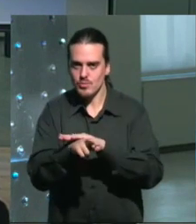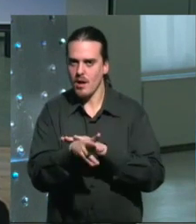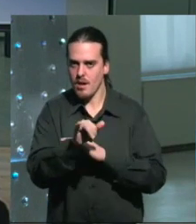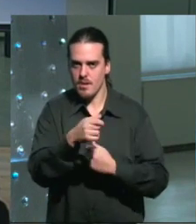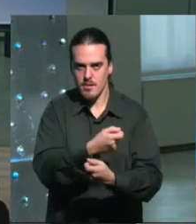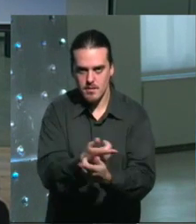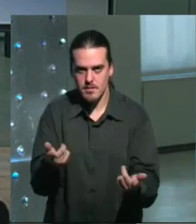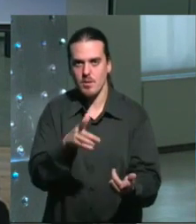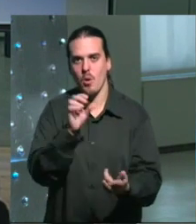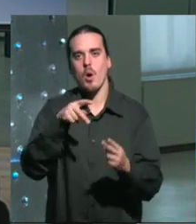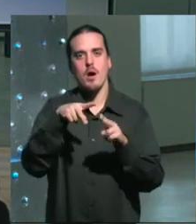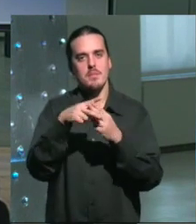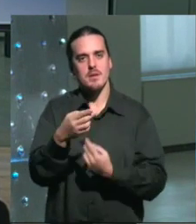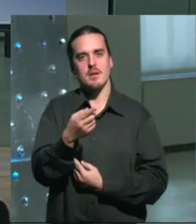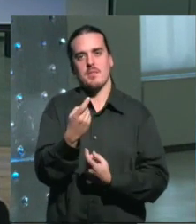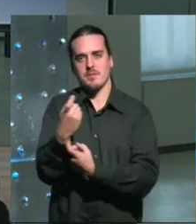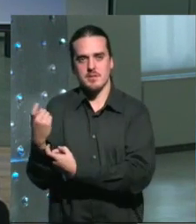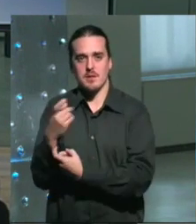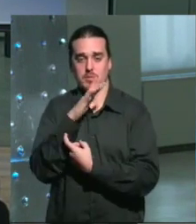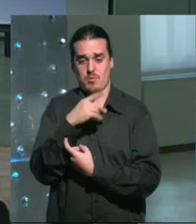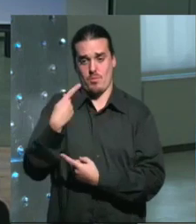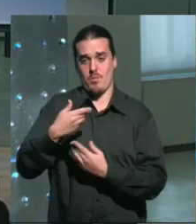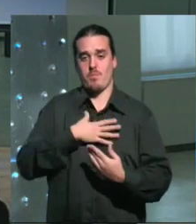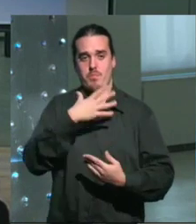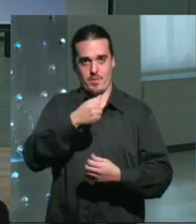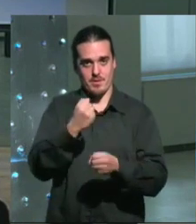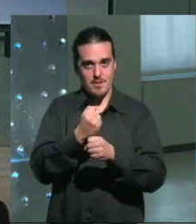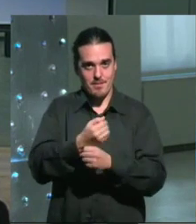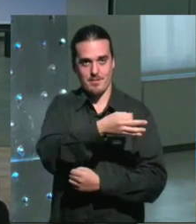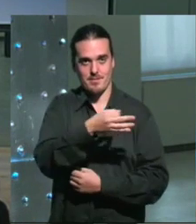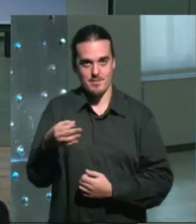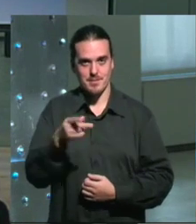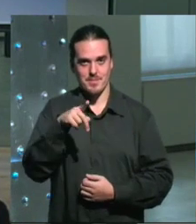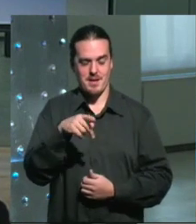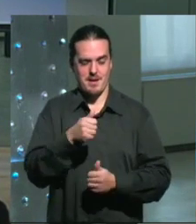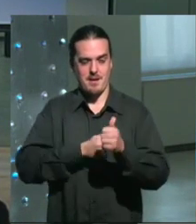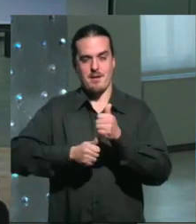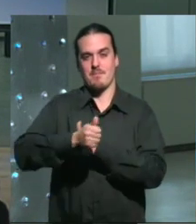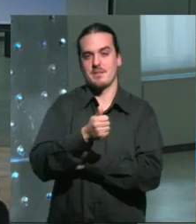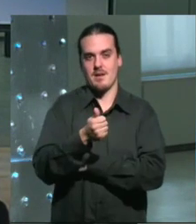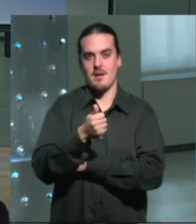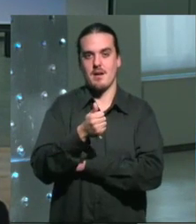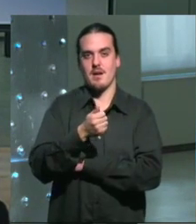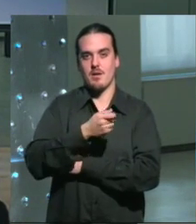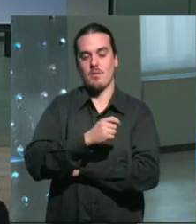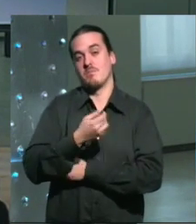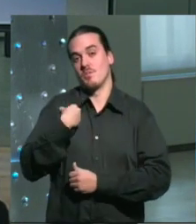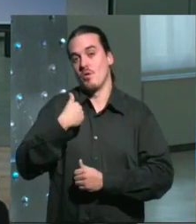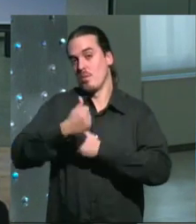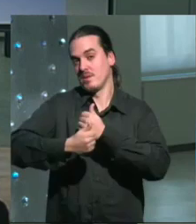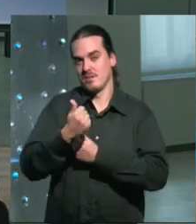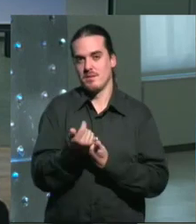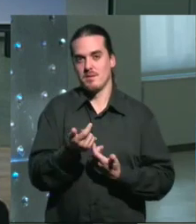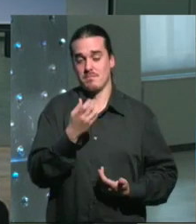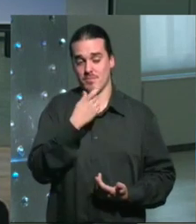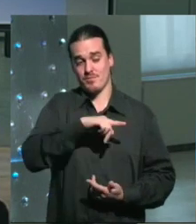labor magnífica, excelente, y por consiguiente tener una ventaja competitiva sobre la otra empresa o en este caso sobre el Partido Republicano.